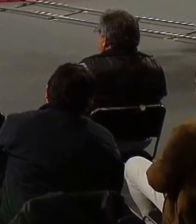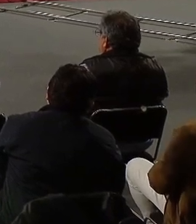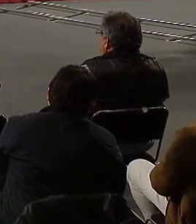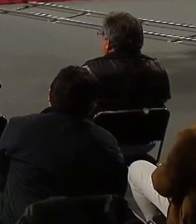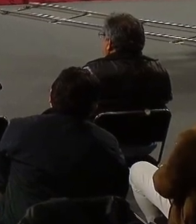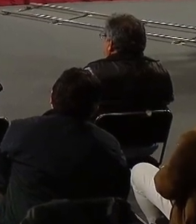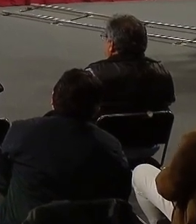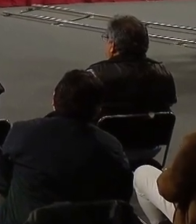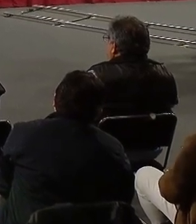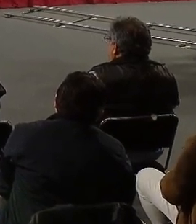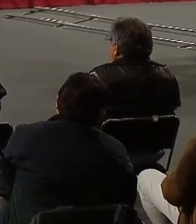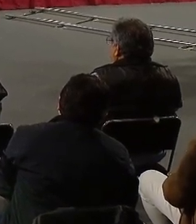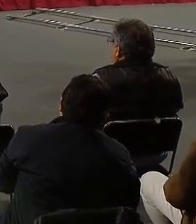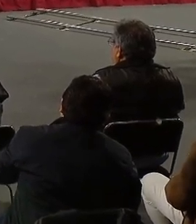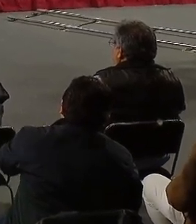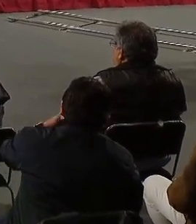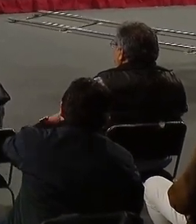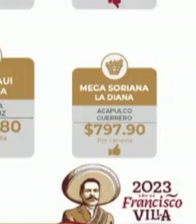Aquí.